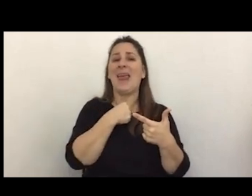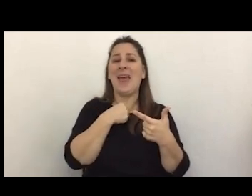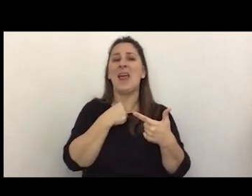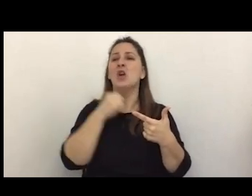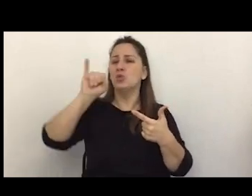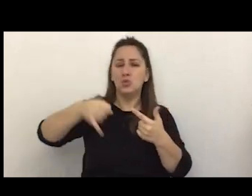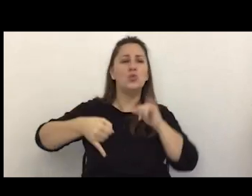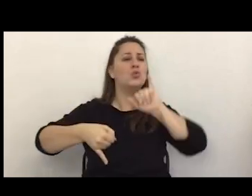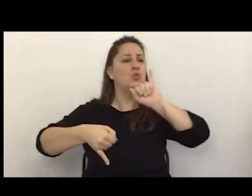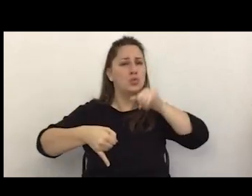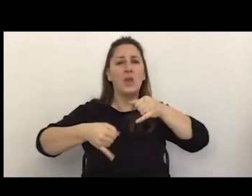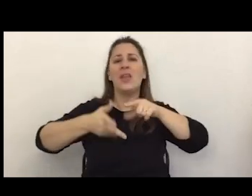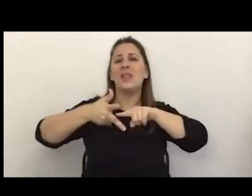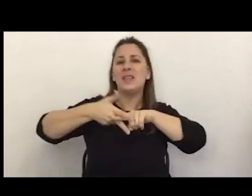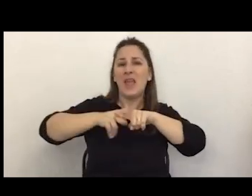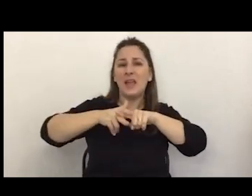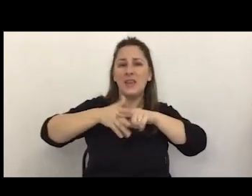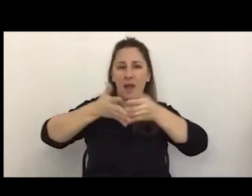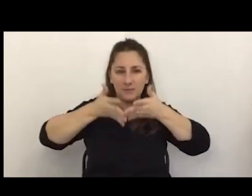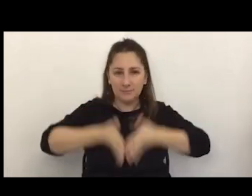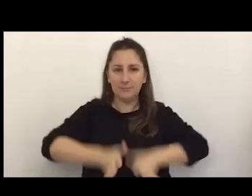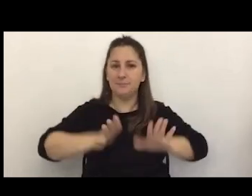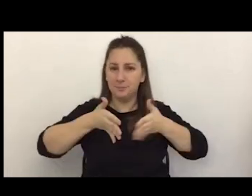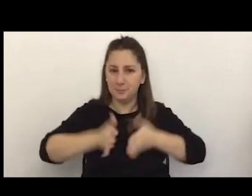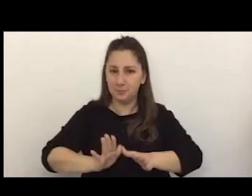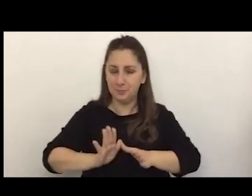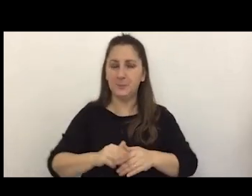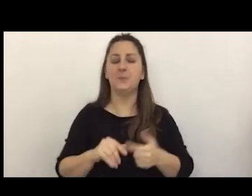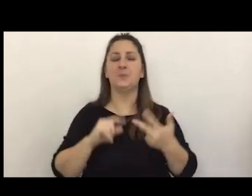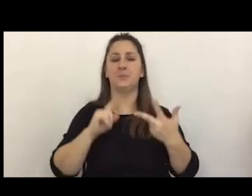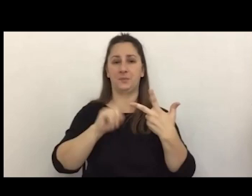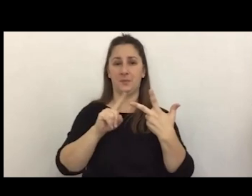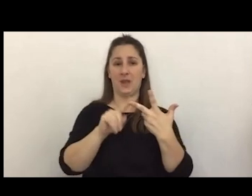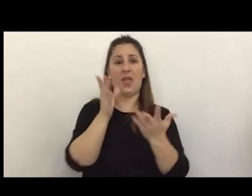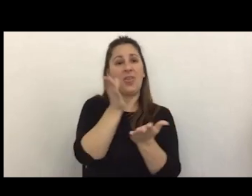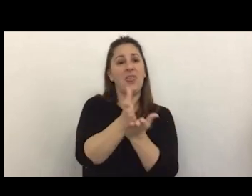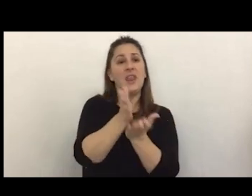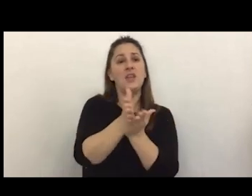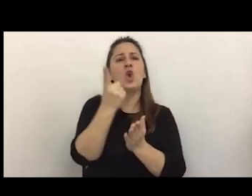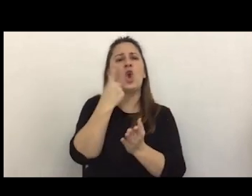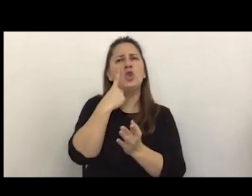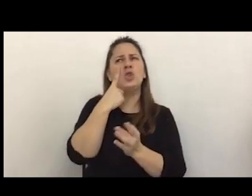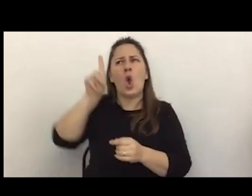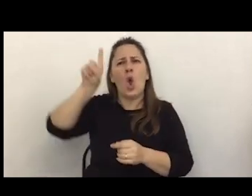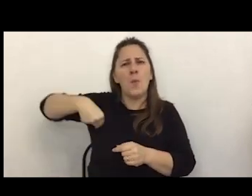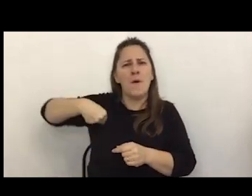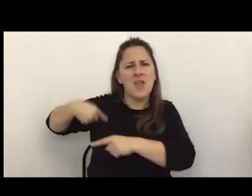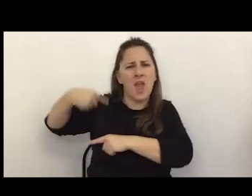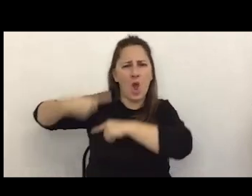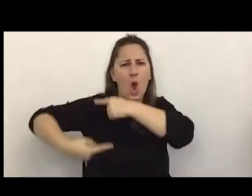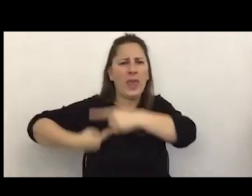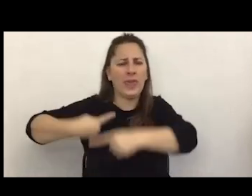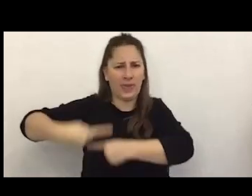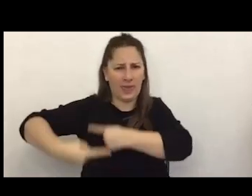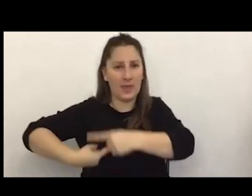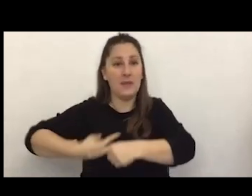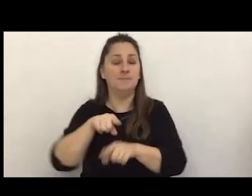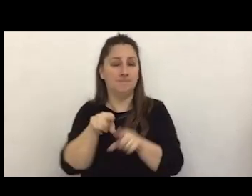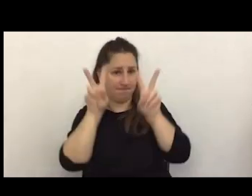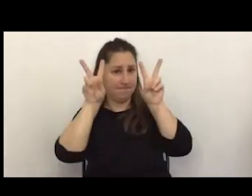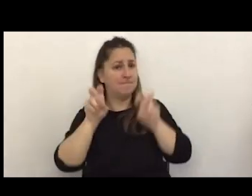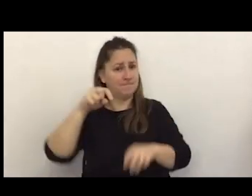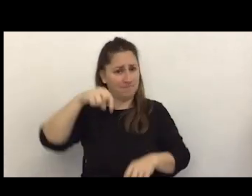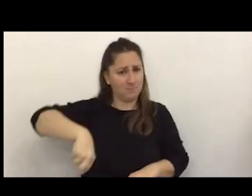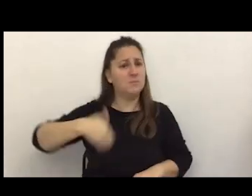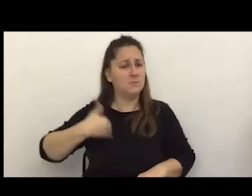las técnicas y sus efectos. El derecho a conocer los orígenes, que es un tema que, por cierto, en nuestro país tiene una